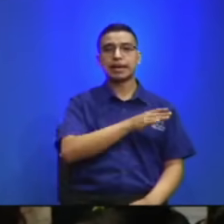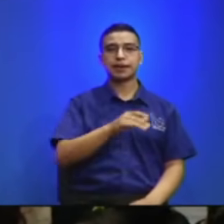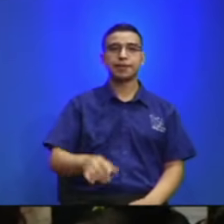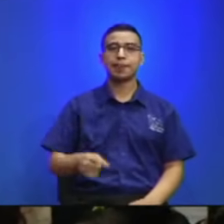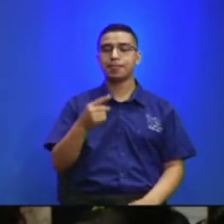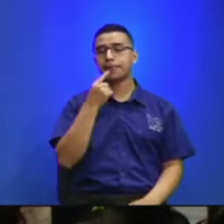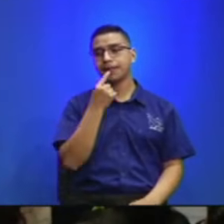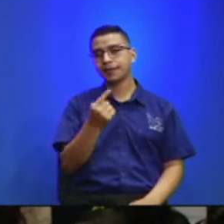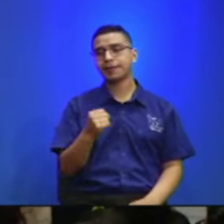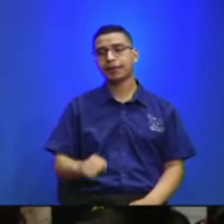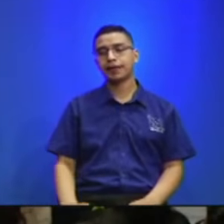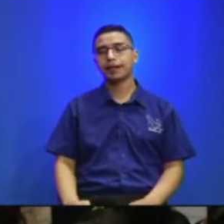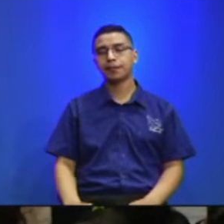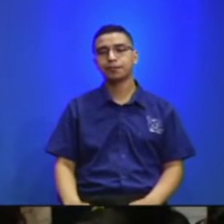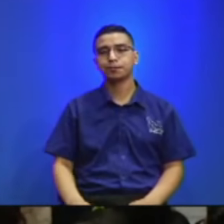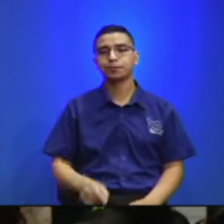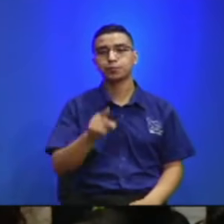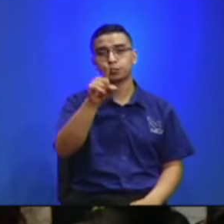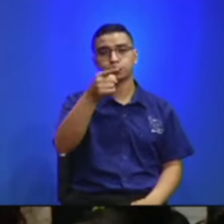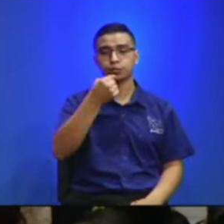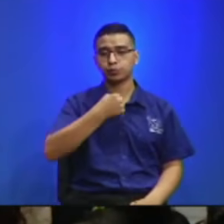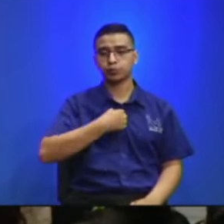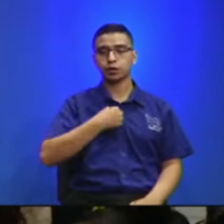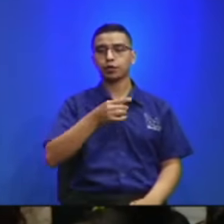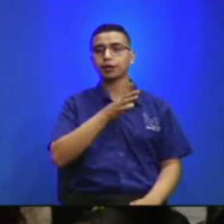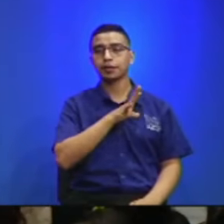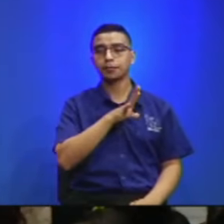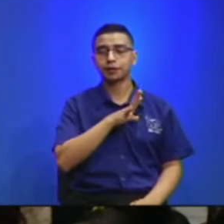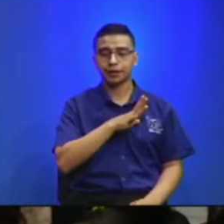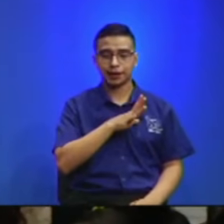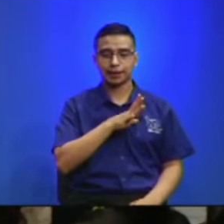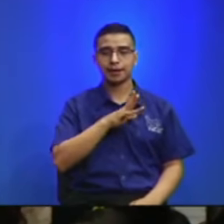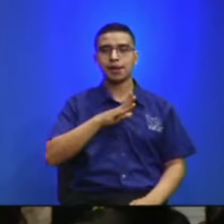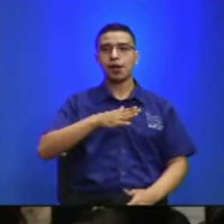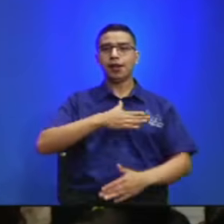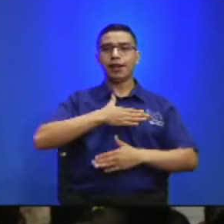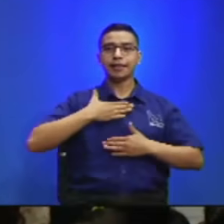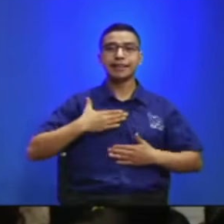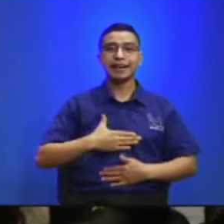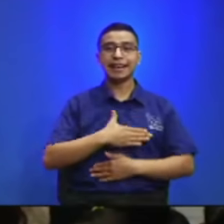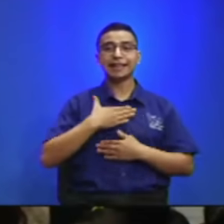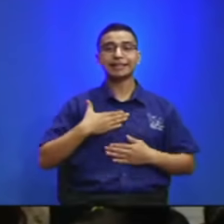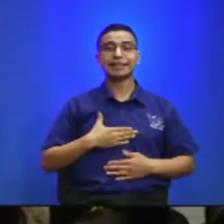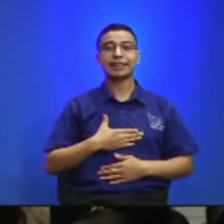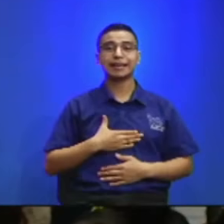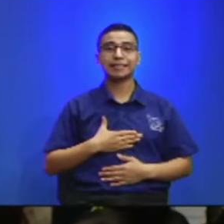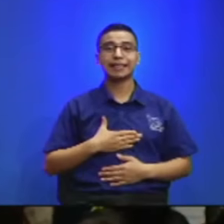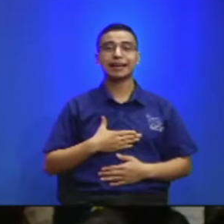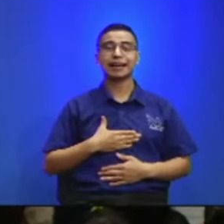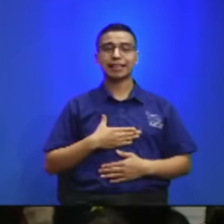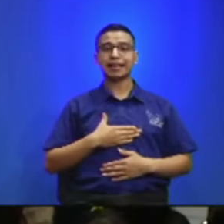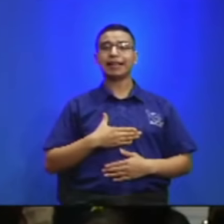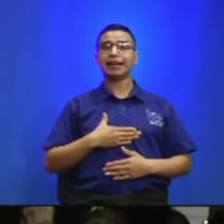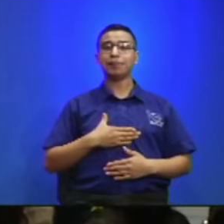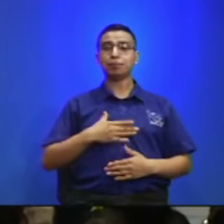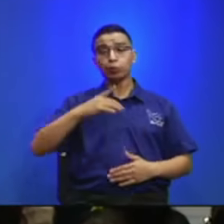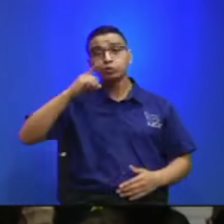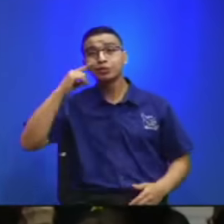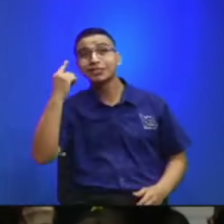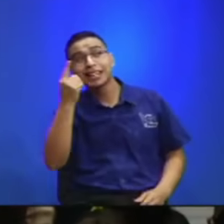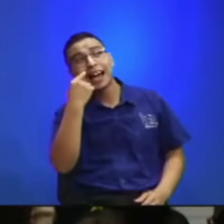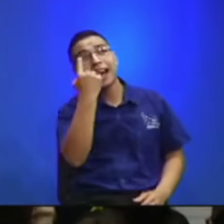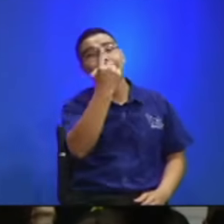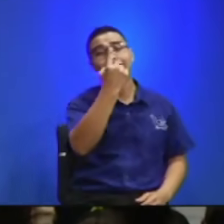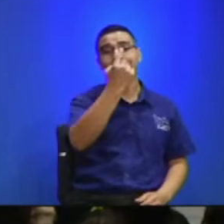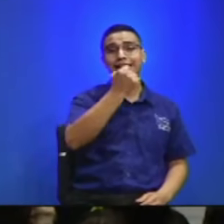y en los últimos dos versículos habla del verdadero deleite que dios les dio les puedo asegurar se los prometo no se los